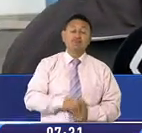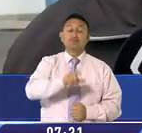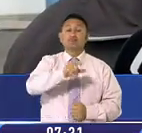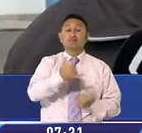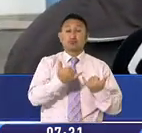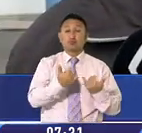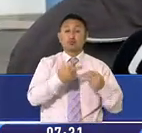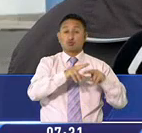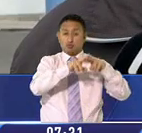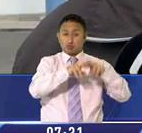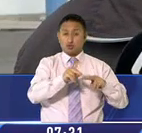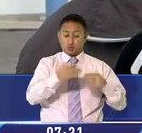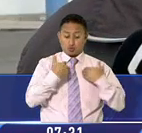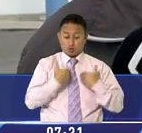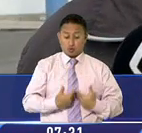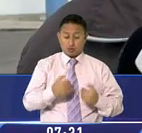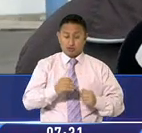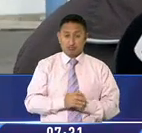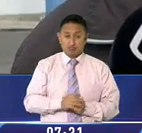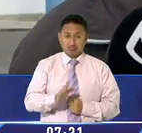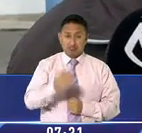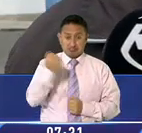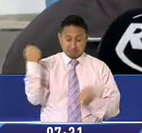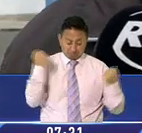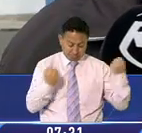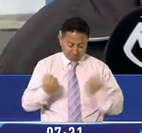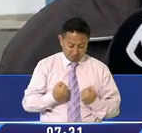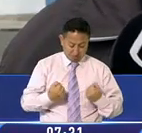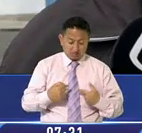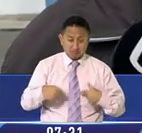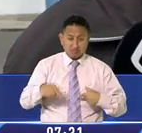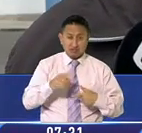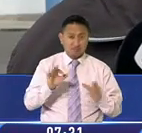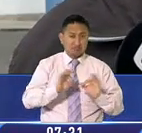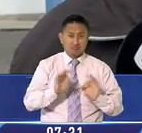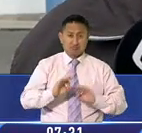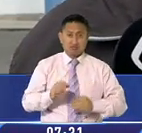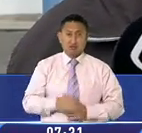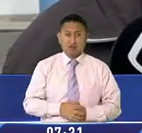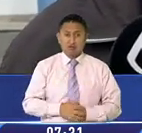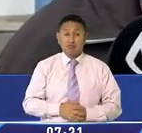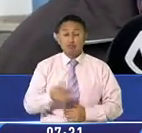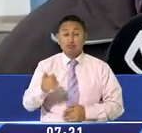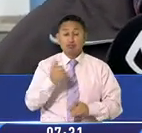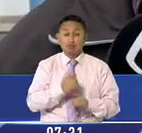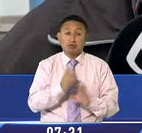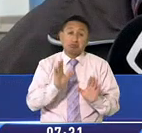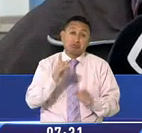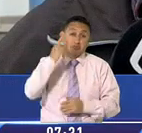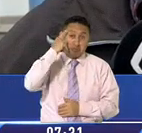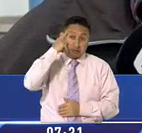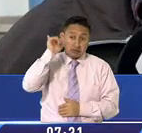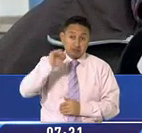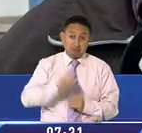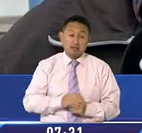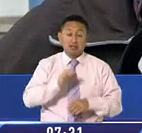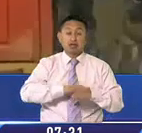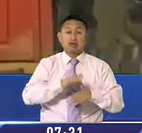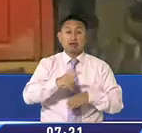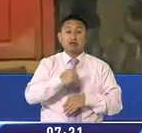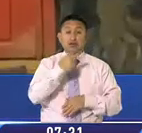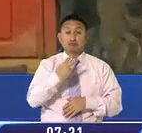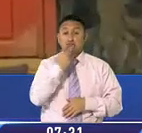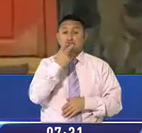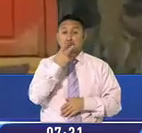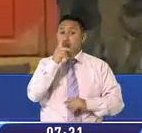que se realizó a los cuerpos, no presentaban ningún tipo de violencia, su integridad física, por lo cual se presume que es por asfixia.